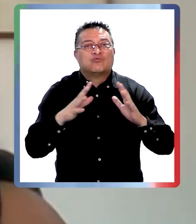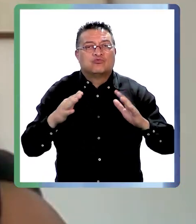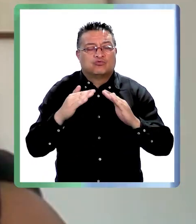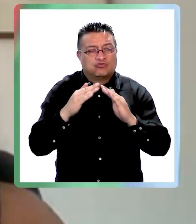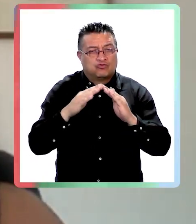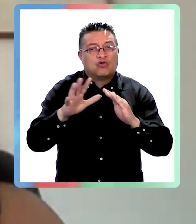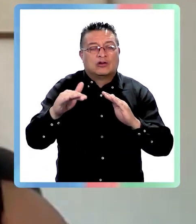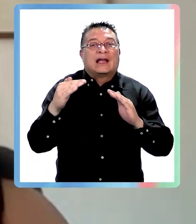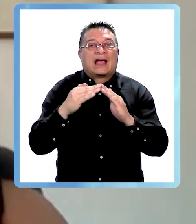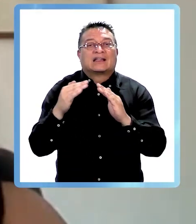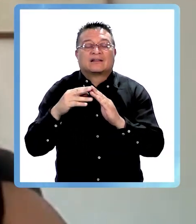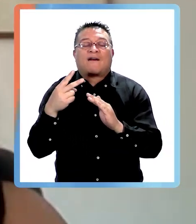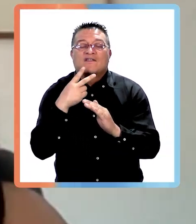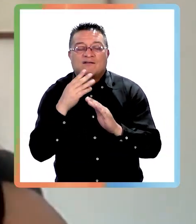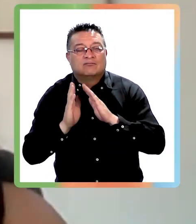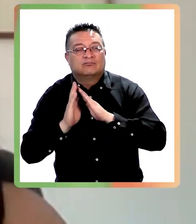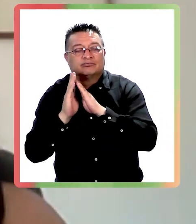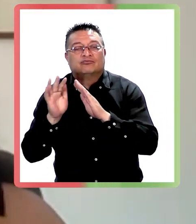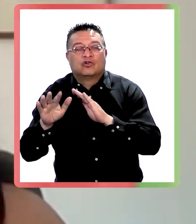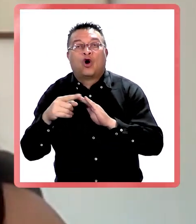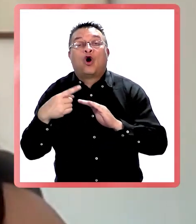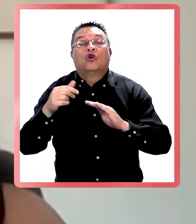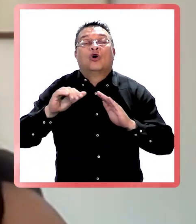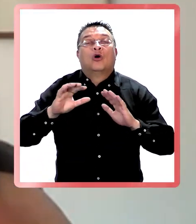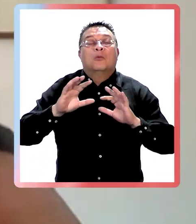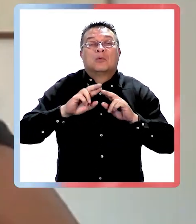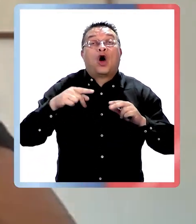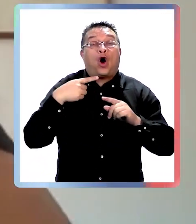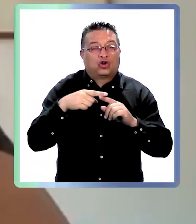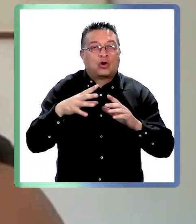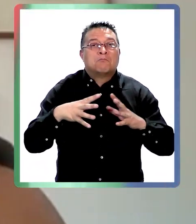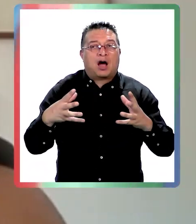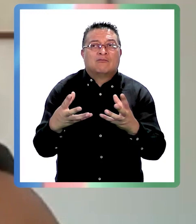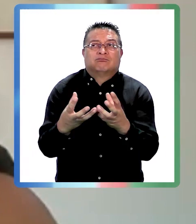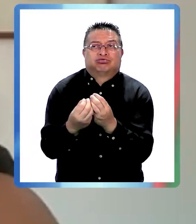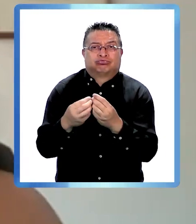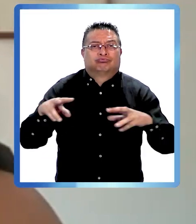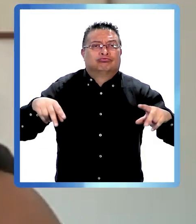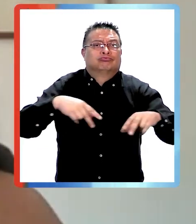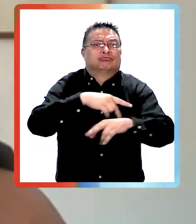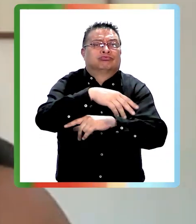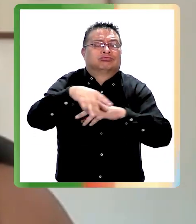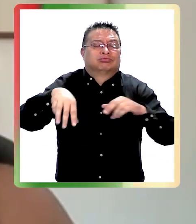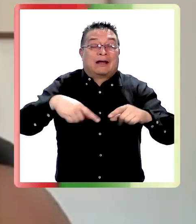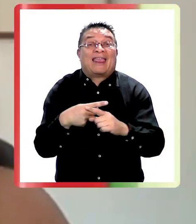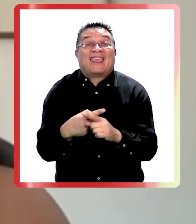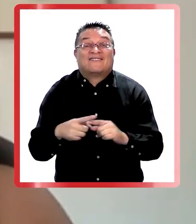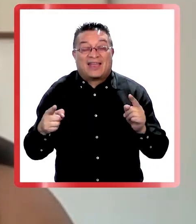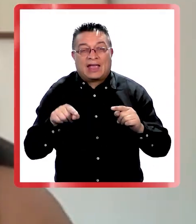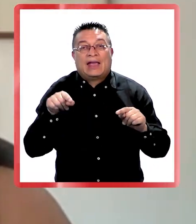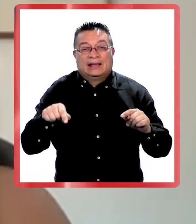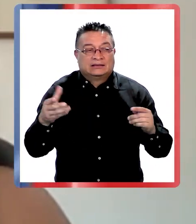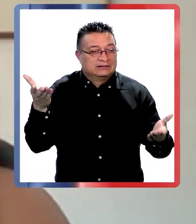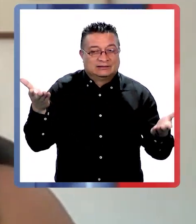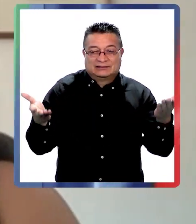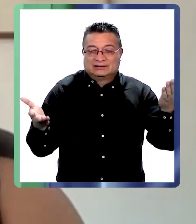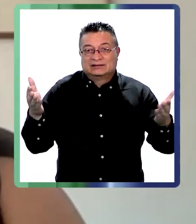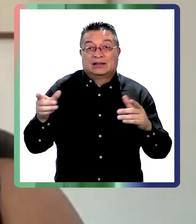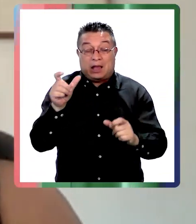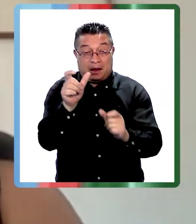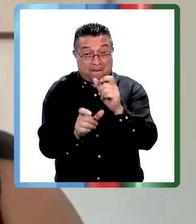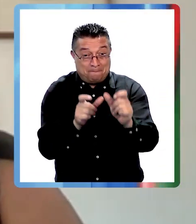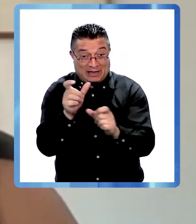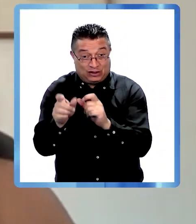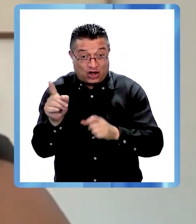muy residenciales a barrios en el fondo que están mucho más presionados, mucho más bullentes, y eso también hace que